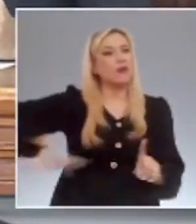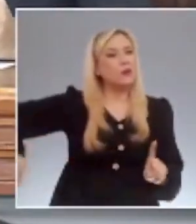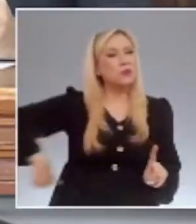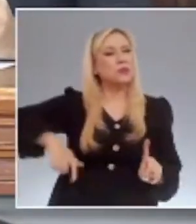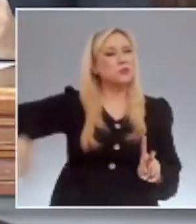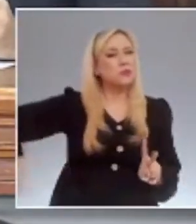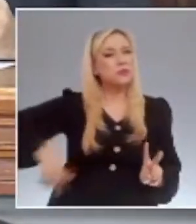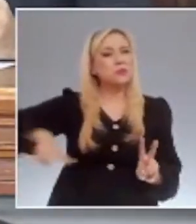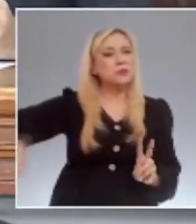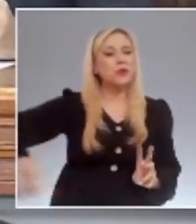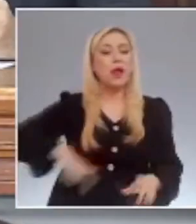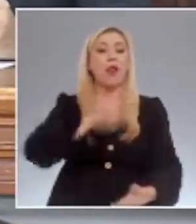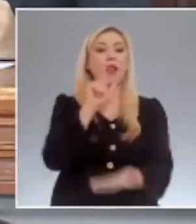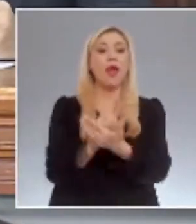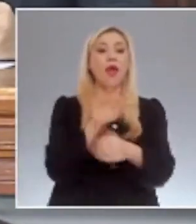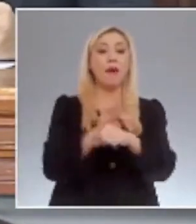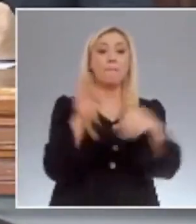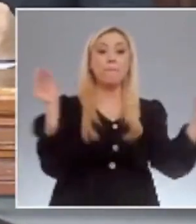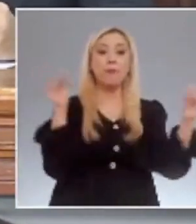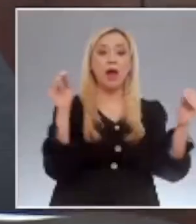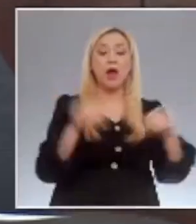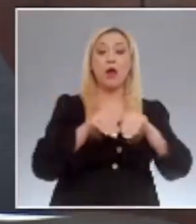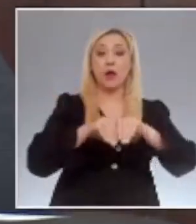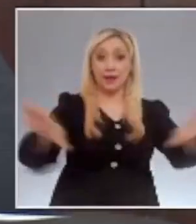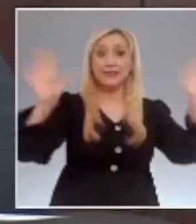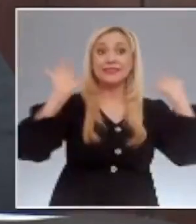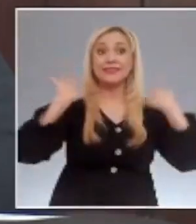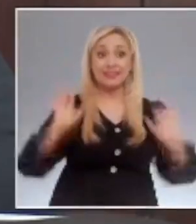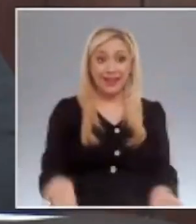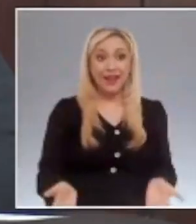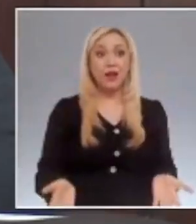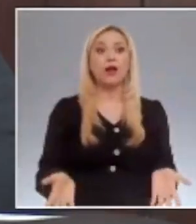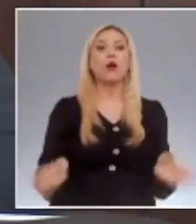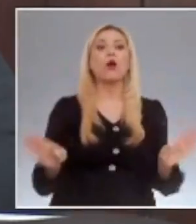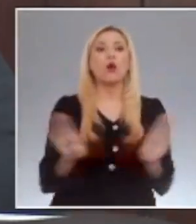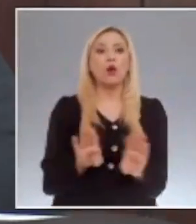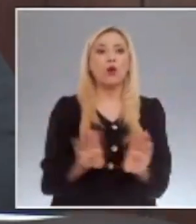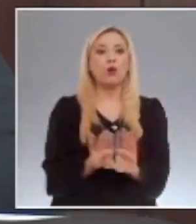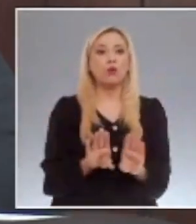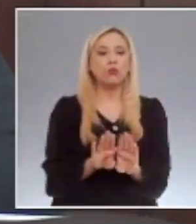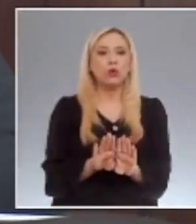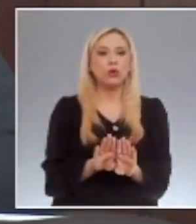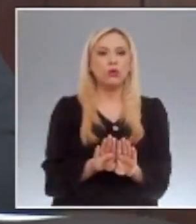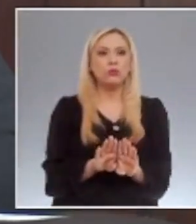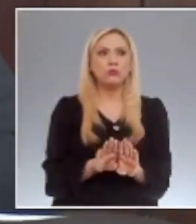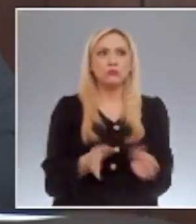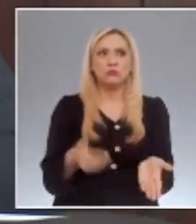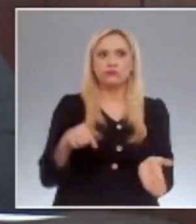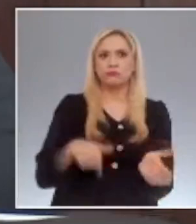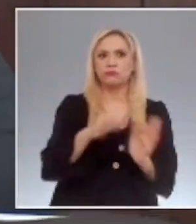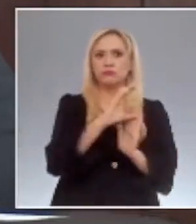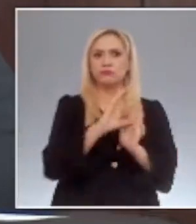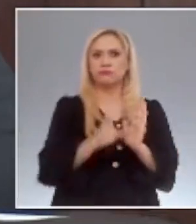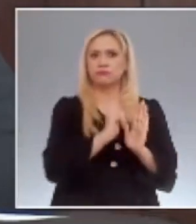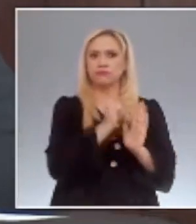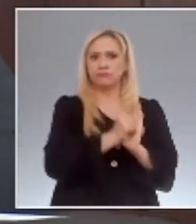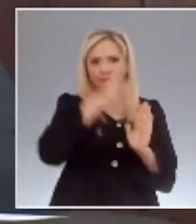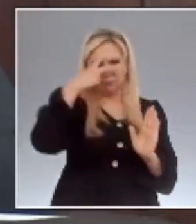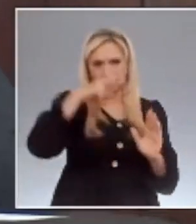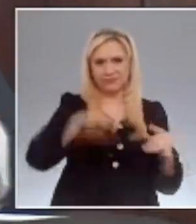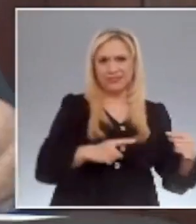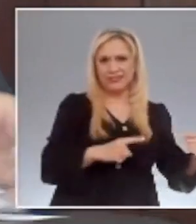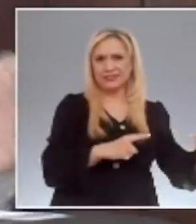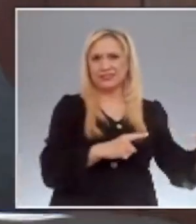Ley de Amparo vigente para lograr el replanteamiento del sistema de control constitucional en México así lo señaló Víctor Manuel